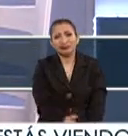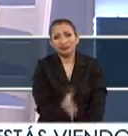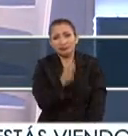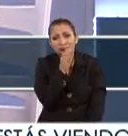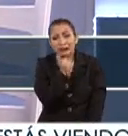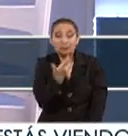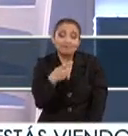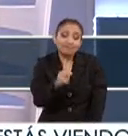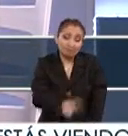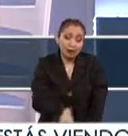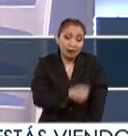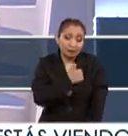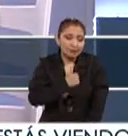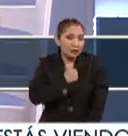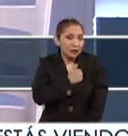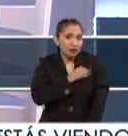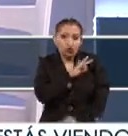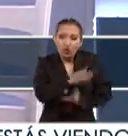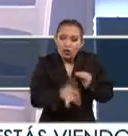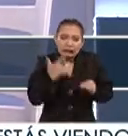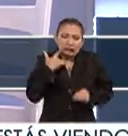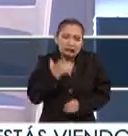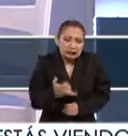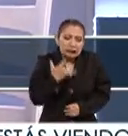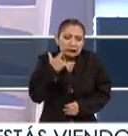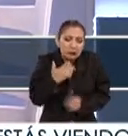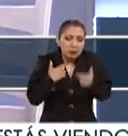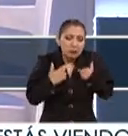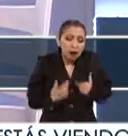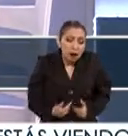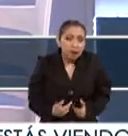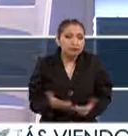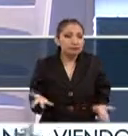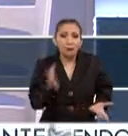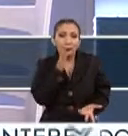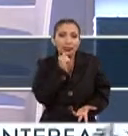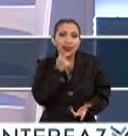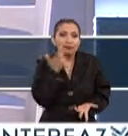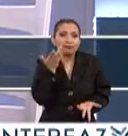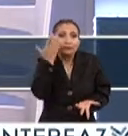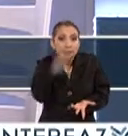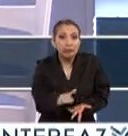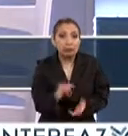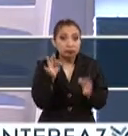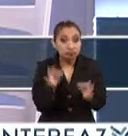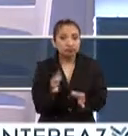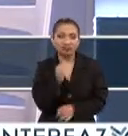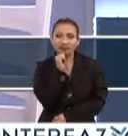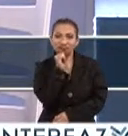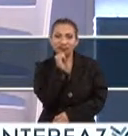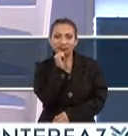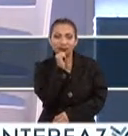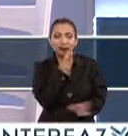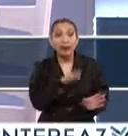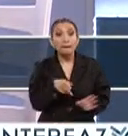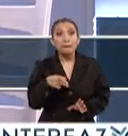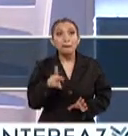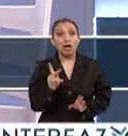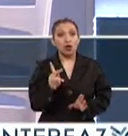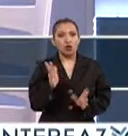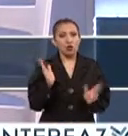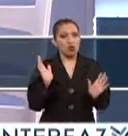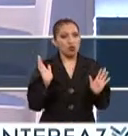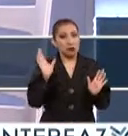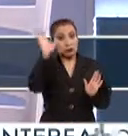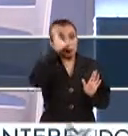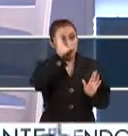Entonces, desafortunadamente, a pesar de todos los esfuerzos que hay, todavía no se puede. Eso no quiere decir que